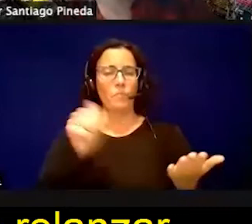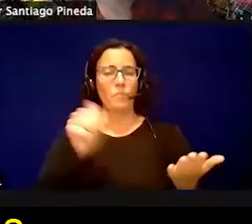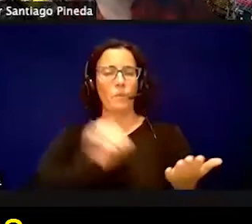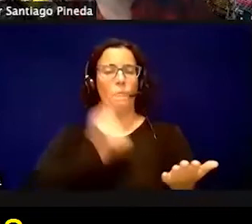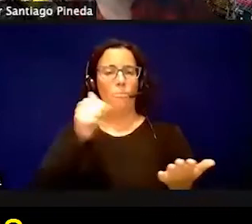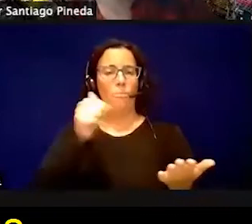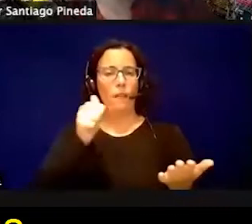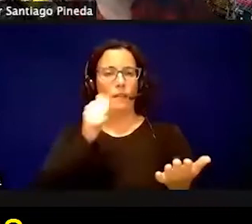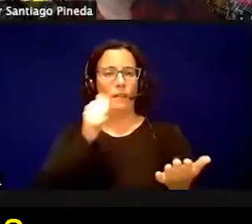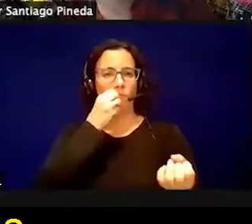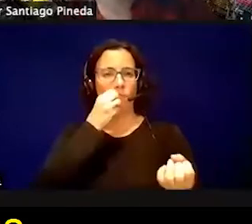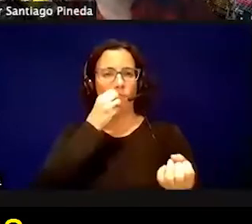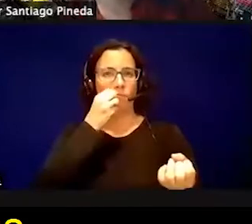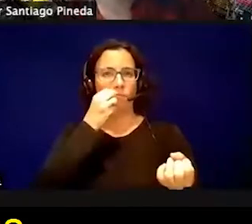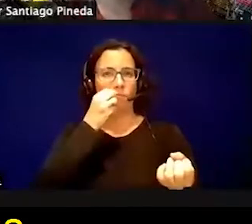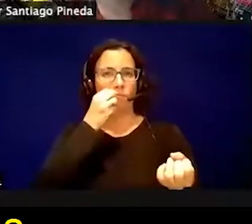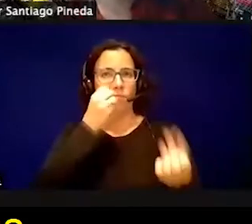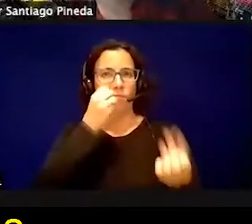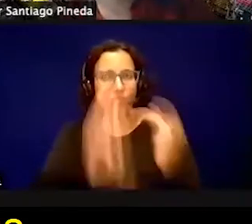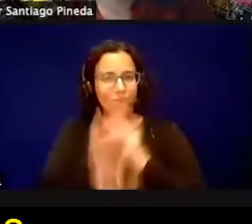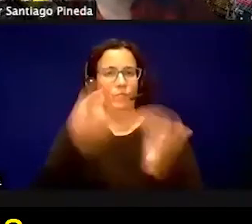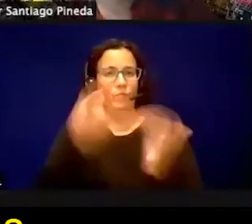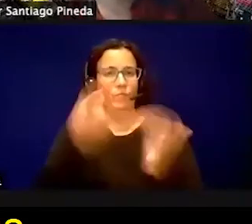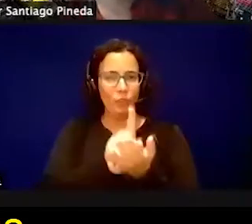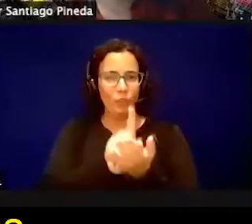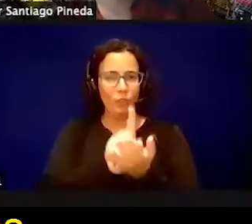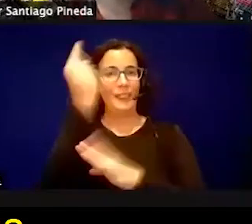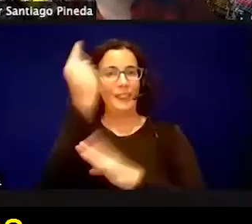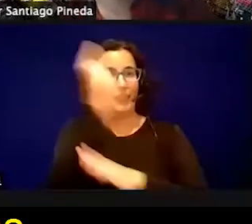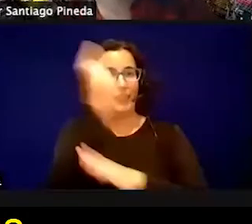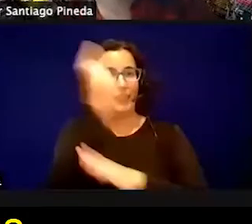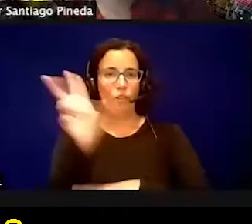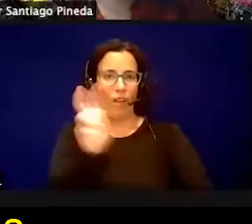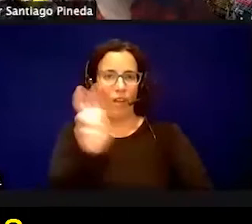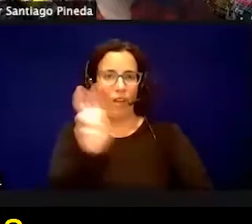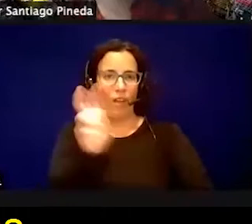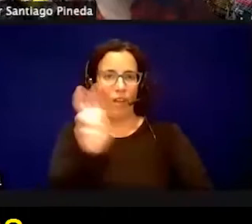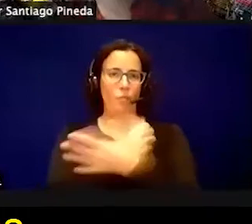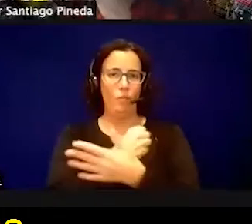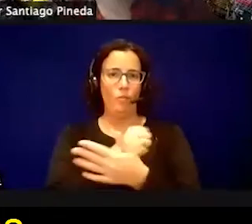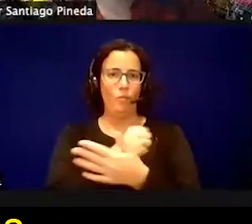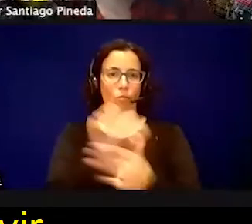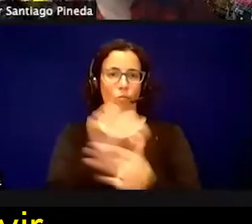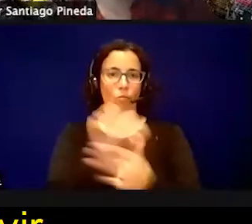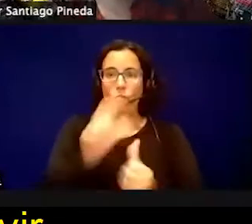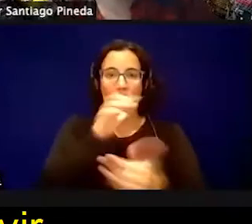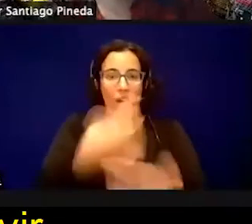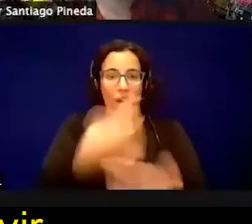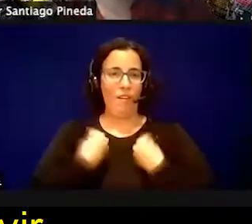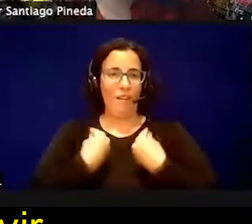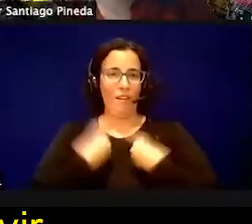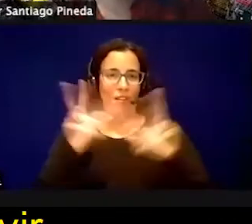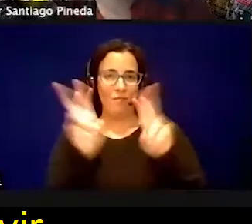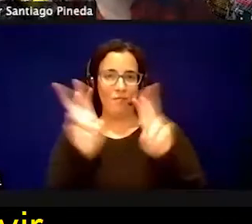y de potenciar el diseño para todas las personas en esta nueva forma de vivir que nos va a